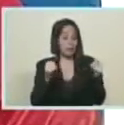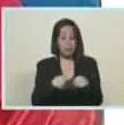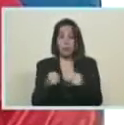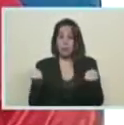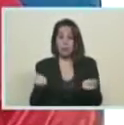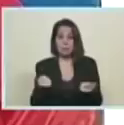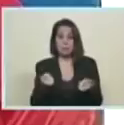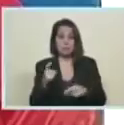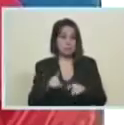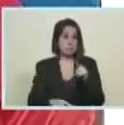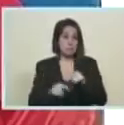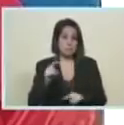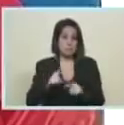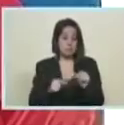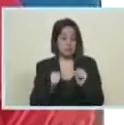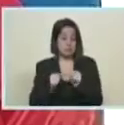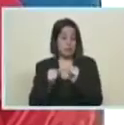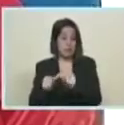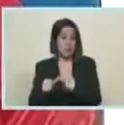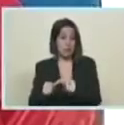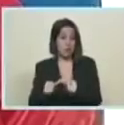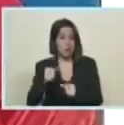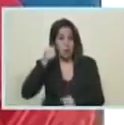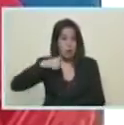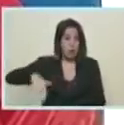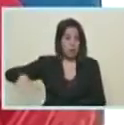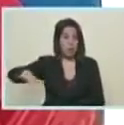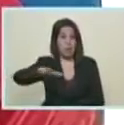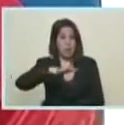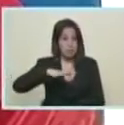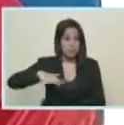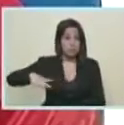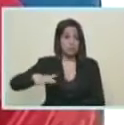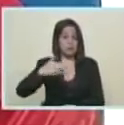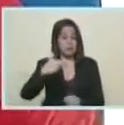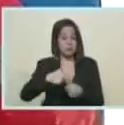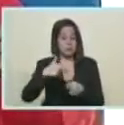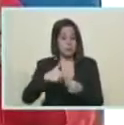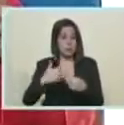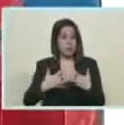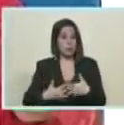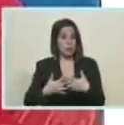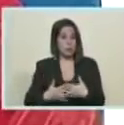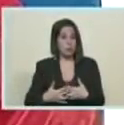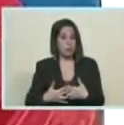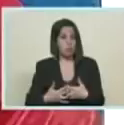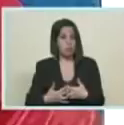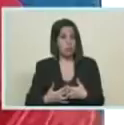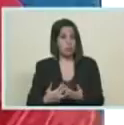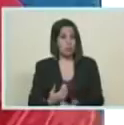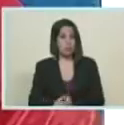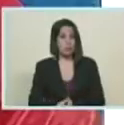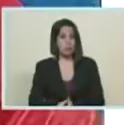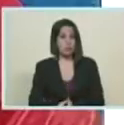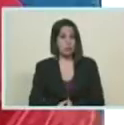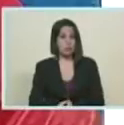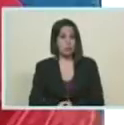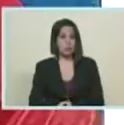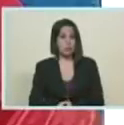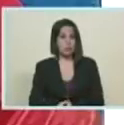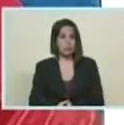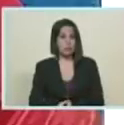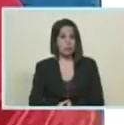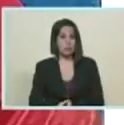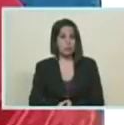sindicales. Y se quedaron en los campos, y se quedaron en las refinerías. Y se quedaron en las instalaciones.